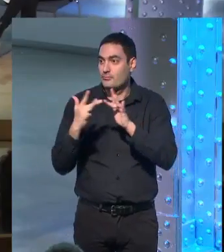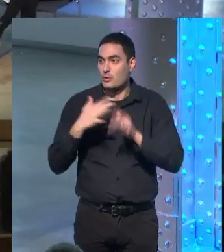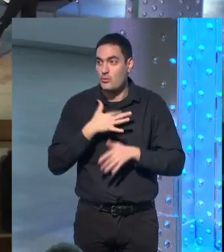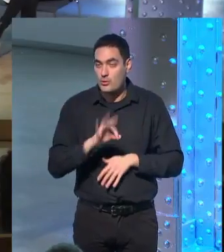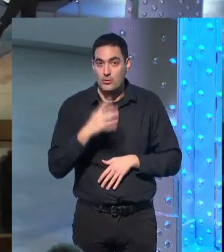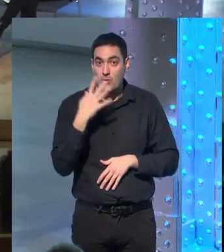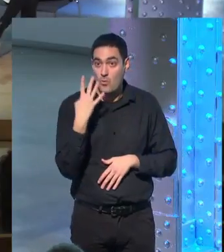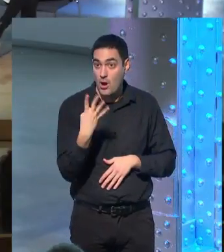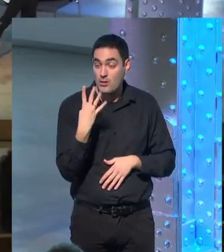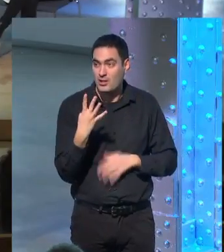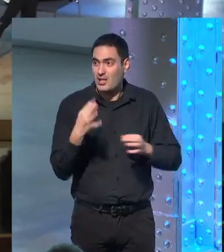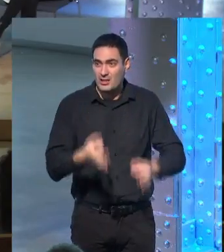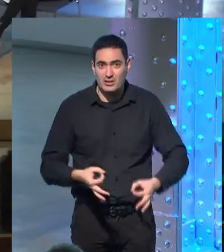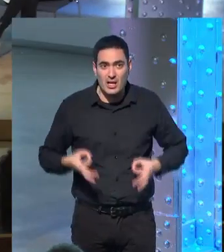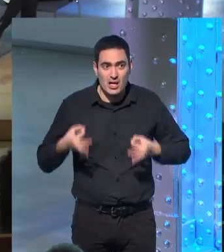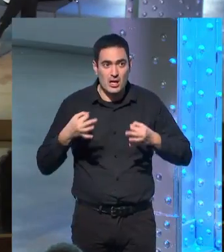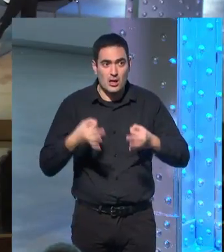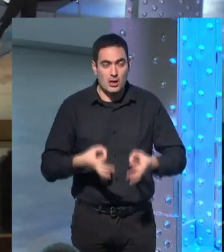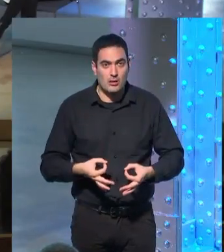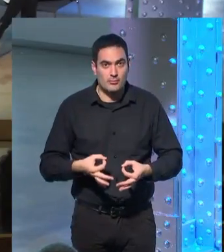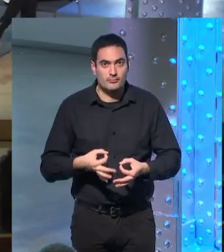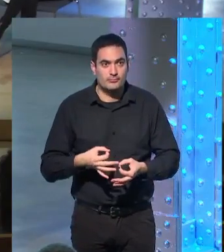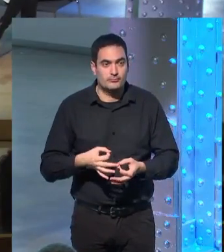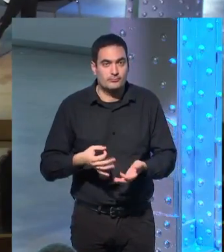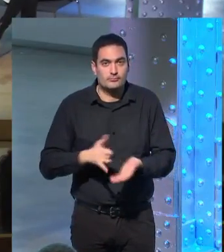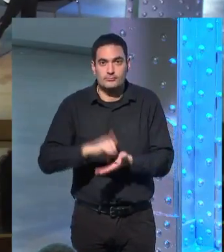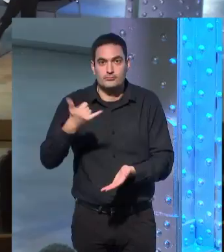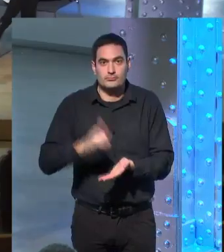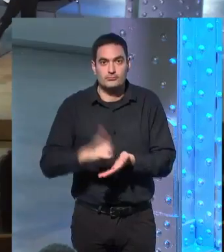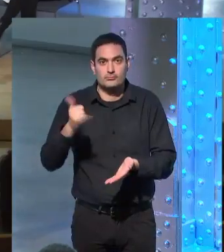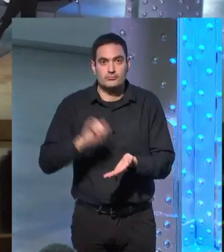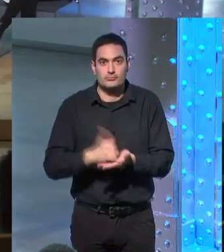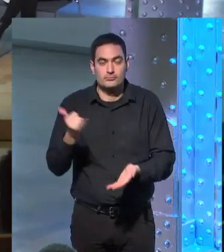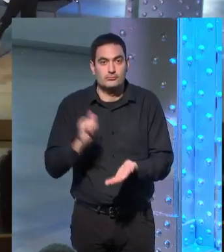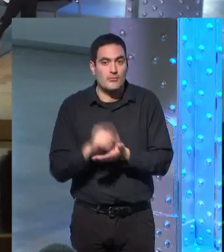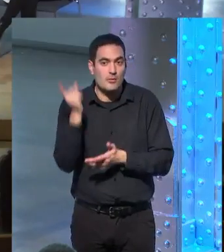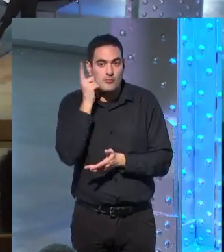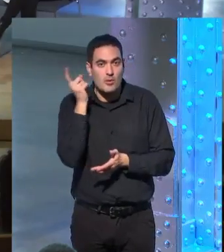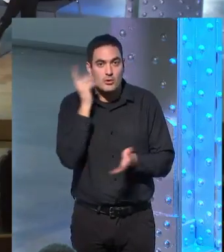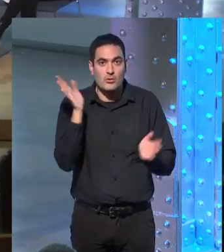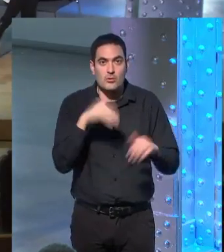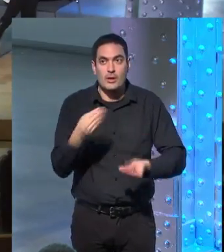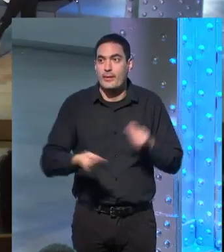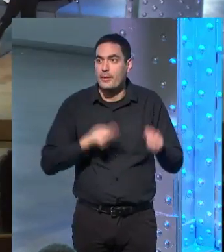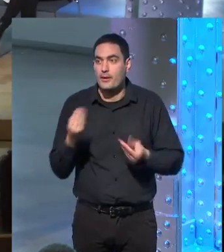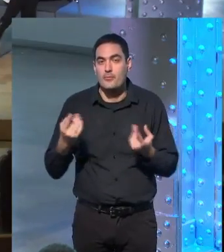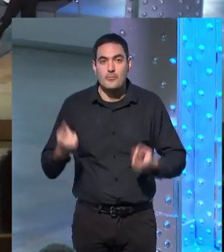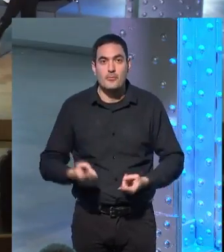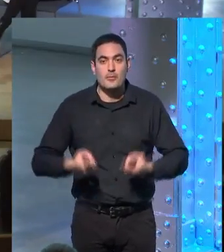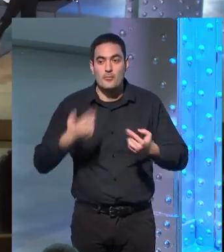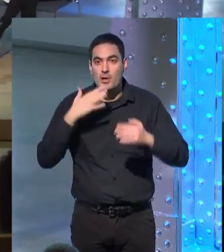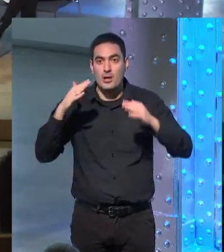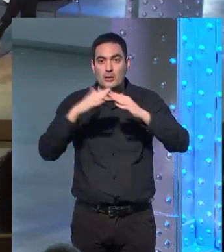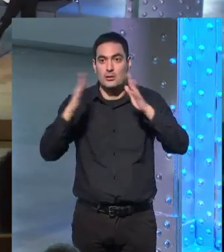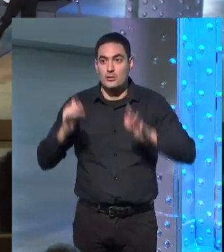tenía 4 y siempre estaba comunicando. Y desde el trabajo, pues claro, no había móviles. Pues claro, ¿qué hacían? Lo primero que hacían cuando